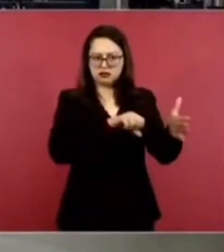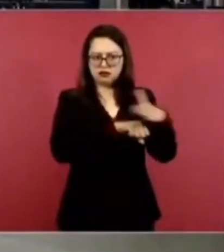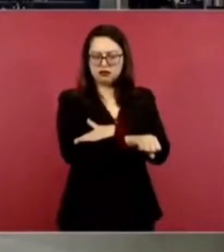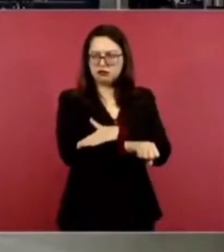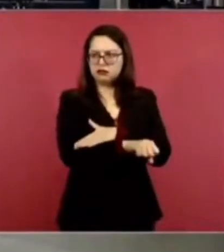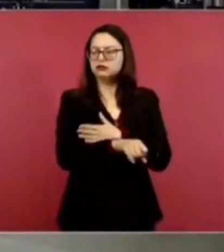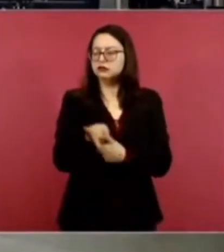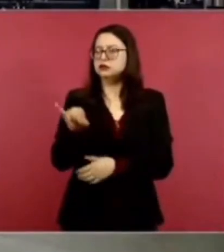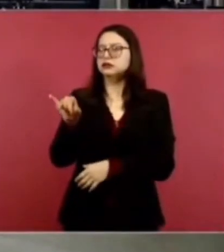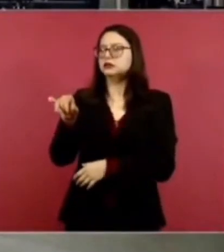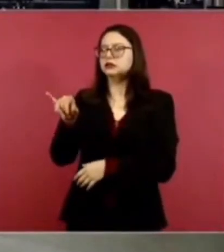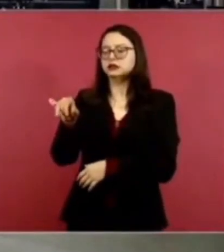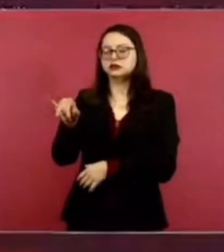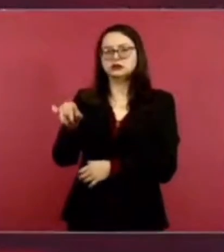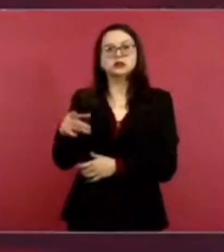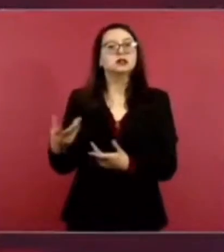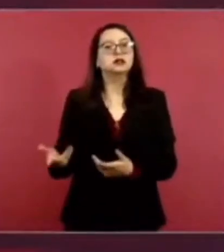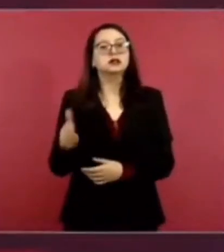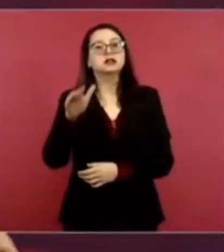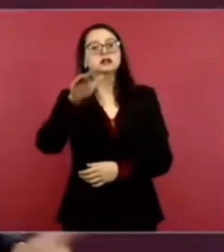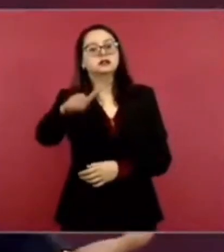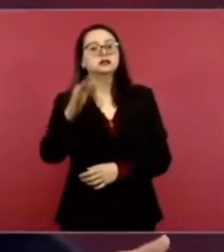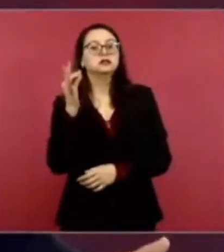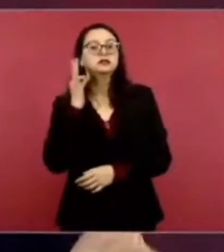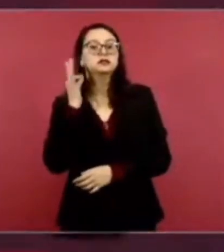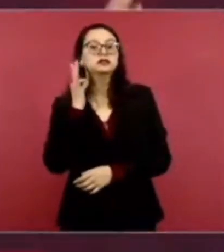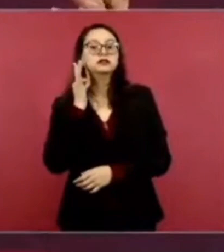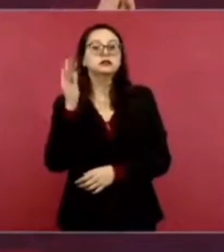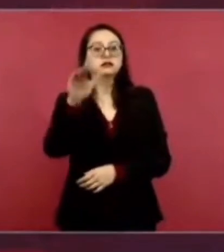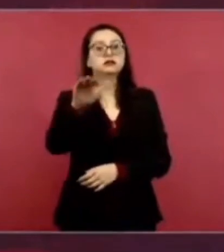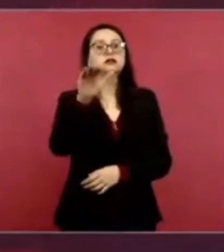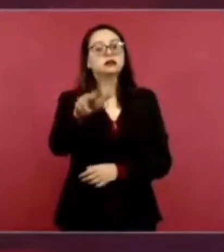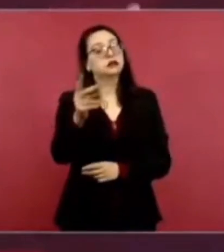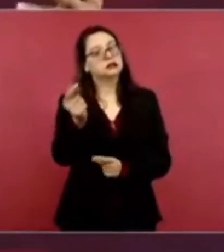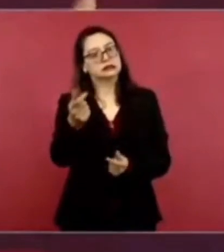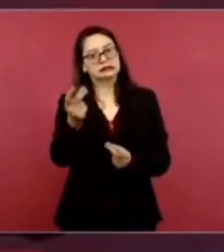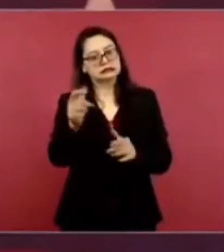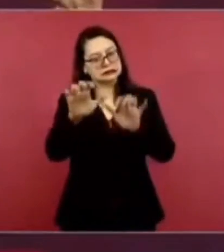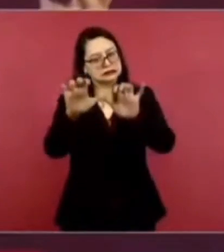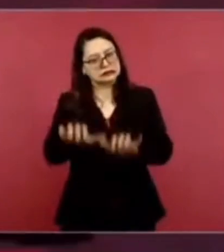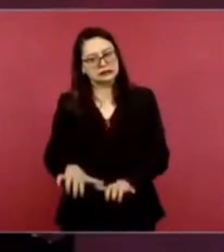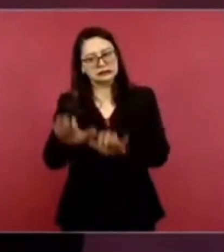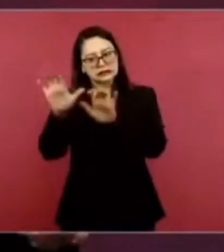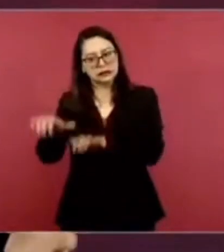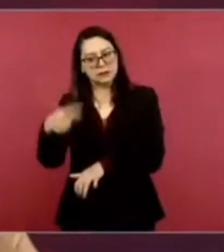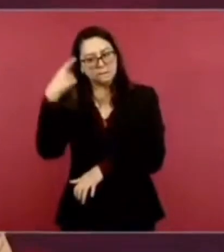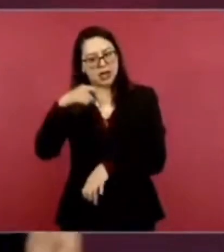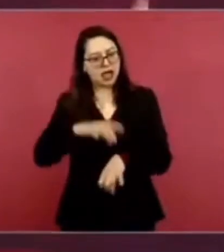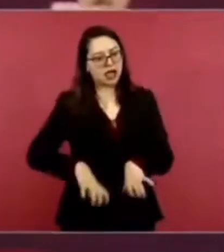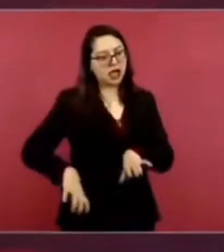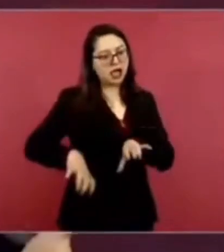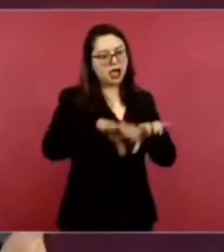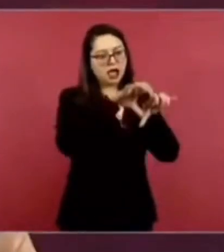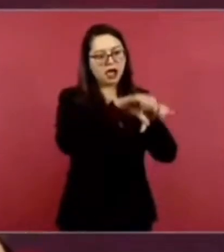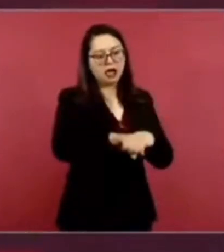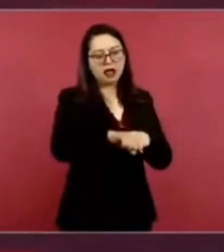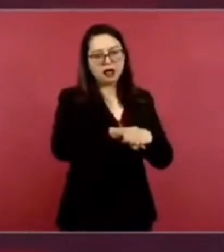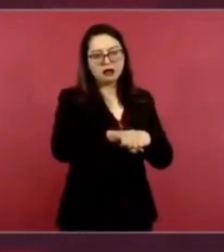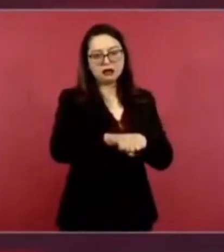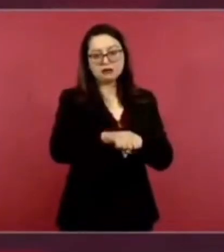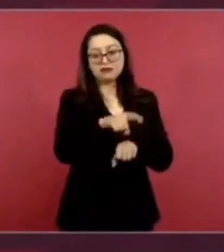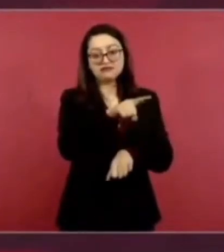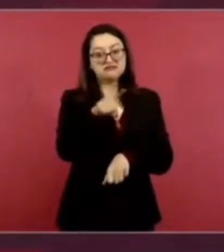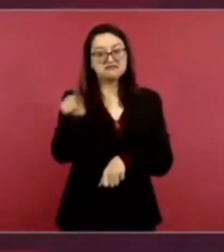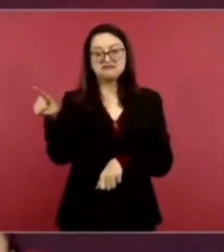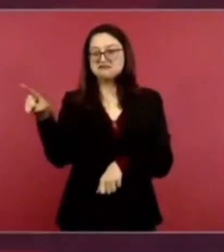solicitar hacer los trámites y viene la rebelión porque los ministerios públicos de la